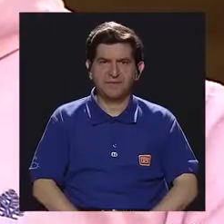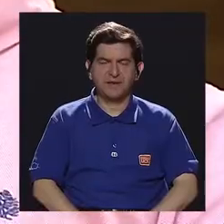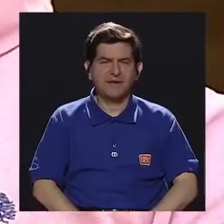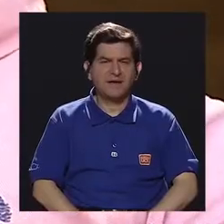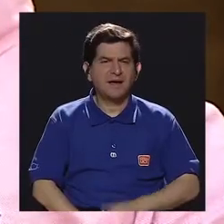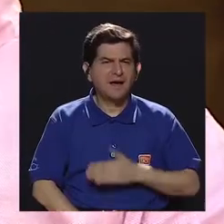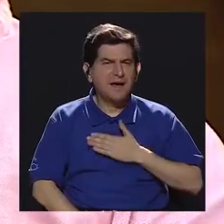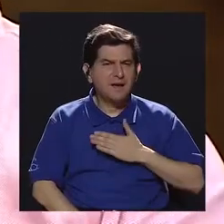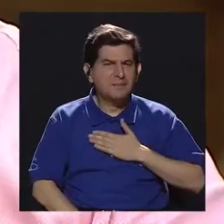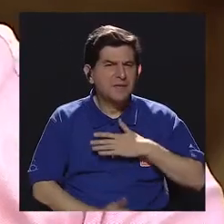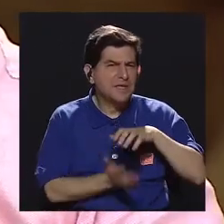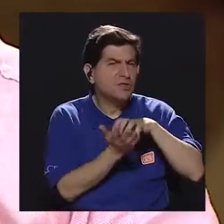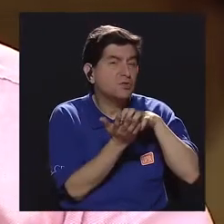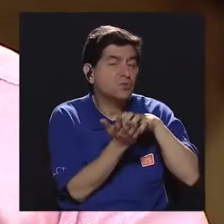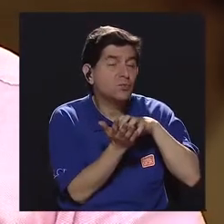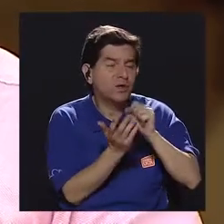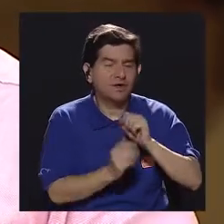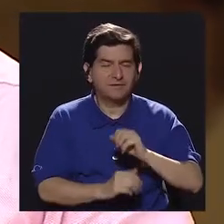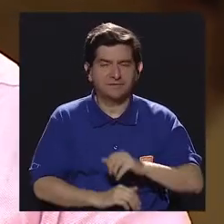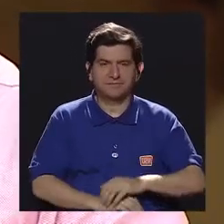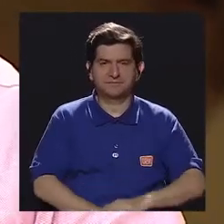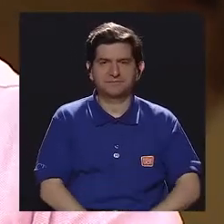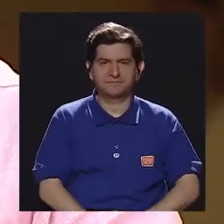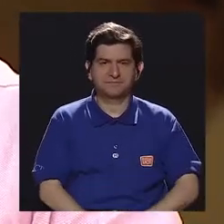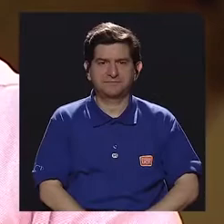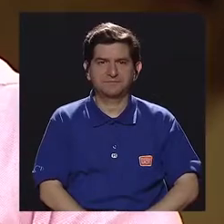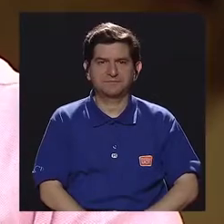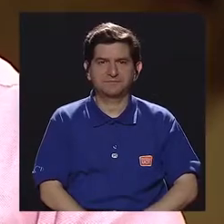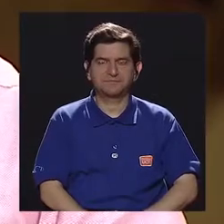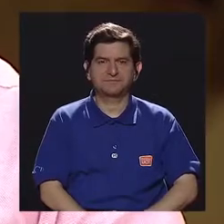Ahí es donde me surge la duda, doctor.